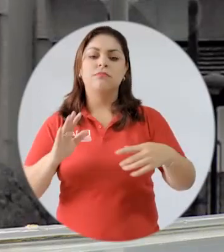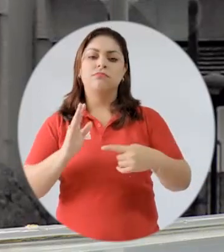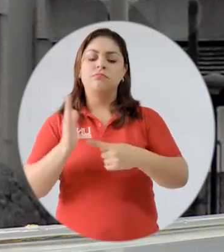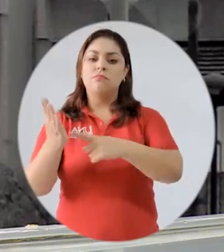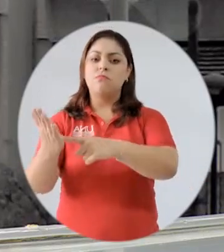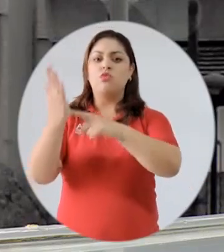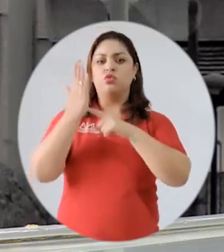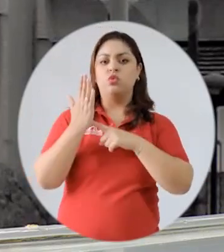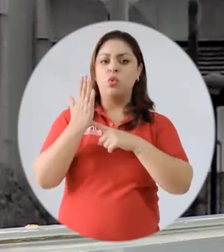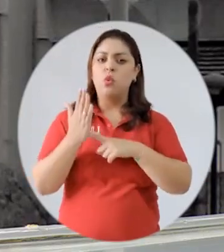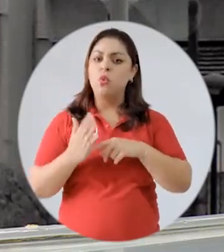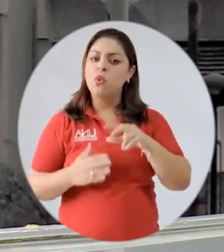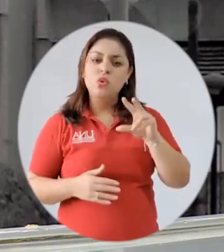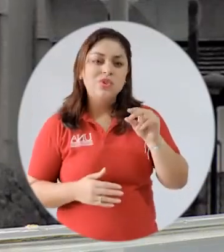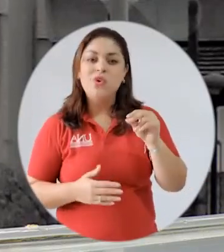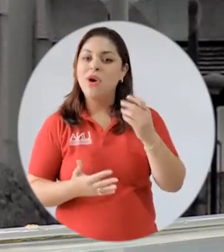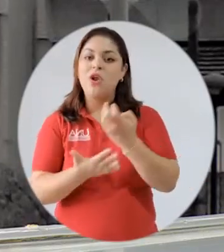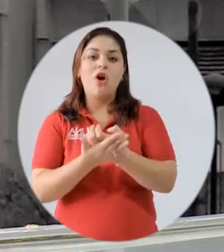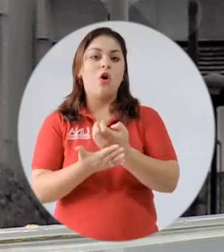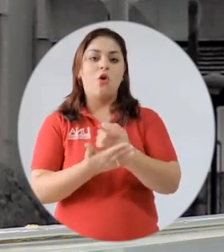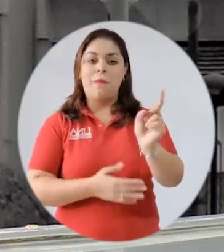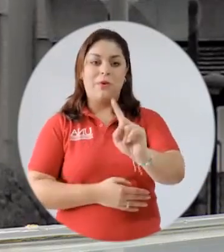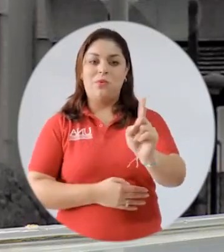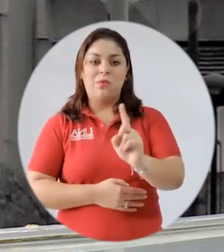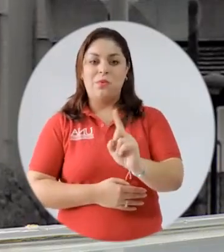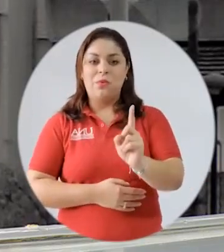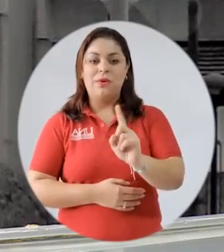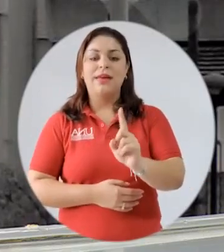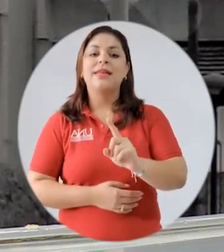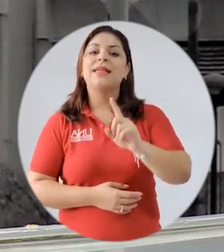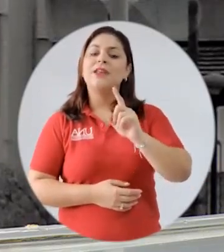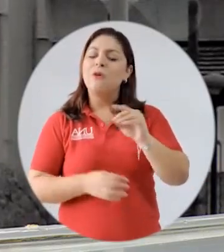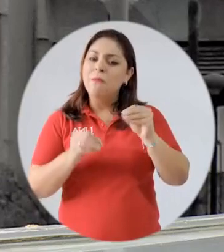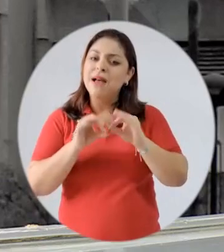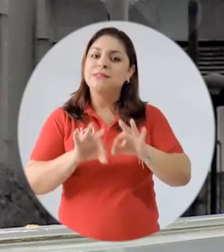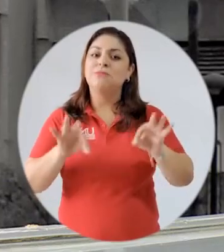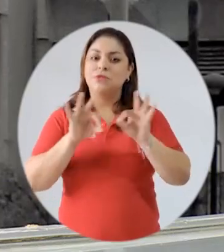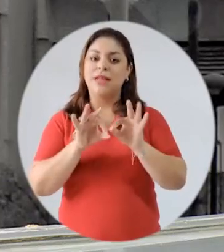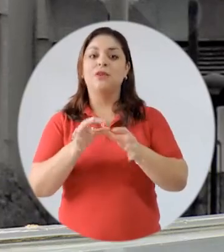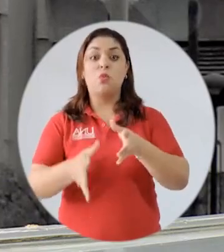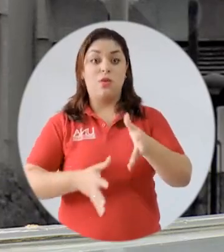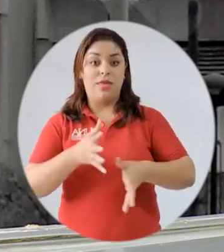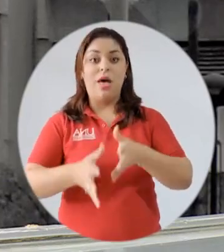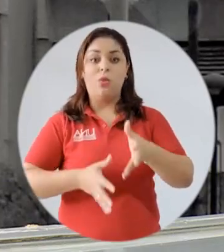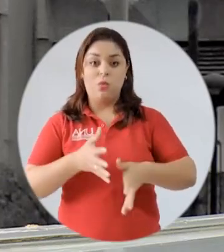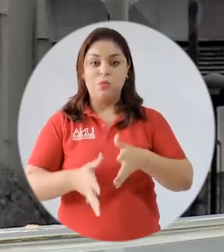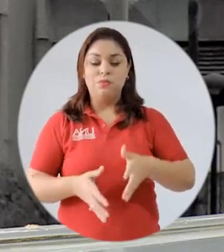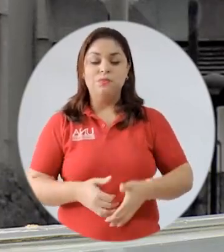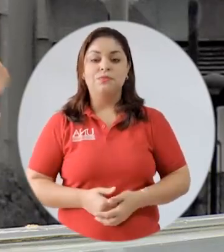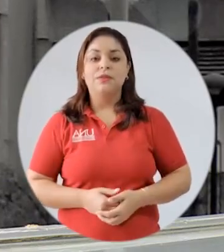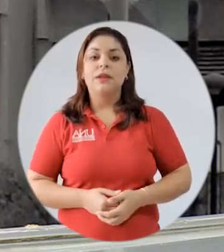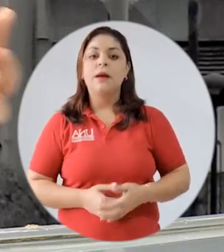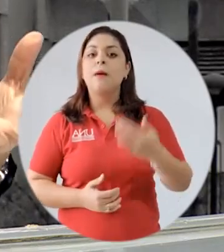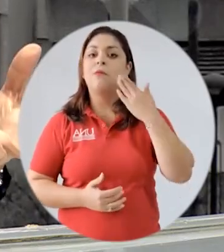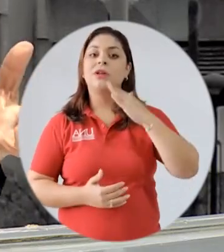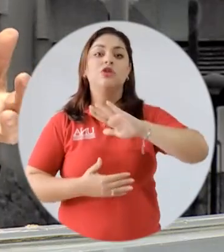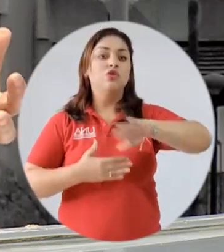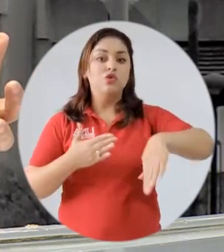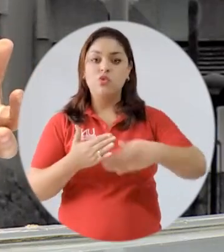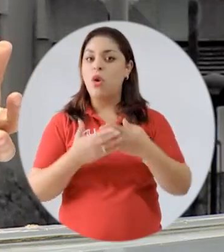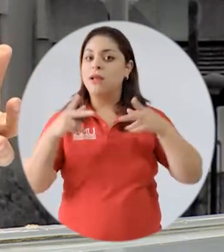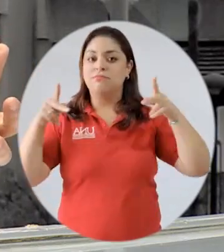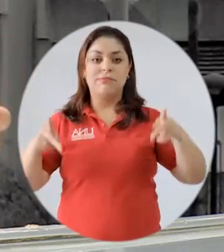con esa creciente población de adulto mayor y de personas con discapacidad? Y es ahí hacia donde el Sistema Nacional de los Cuidados de Costa